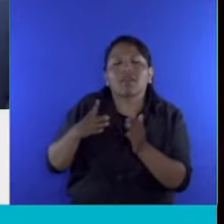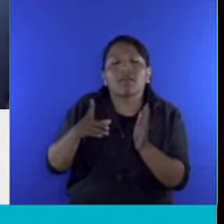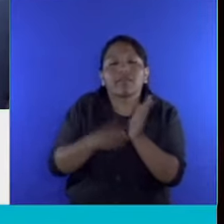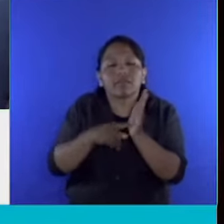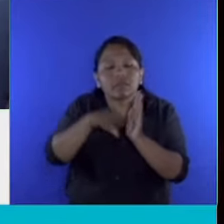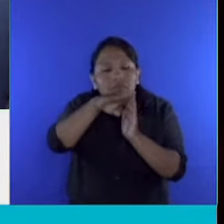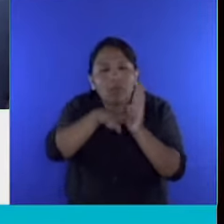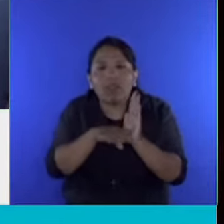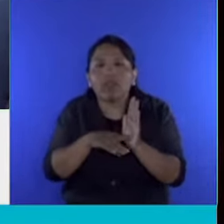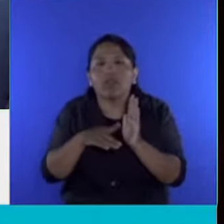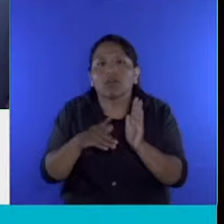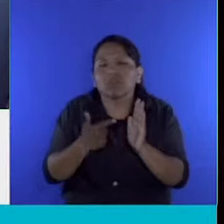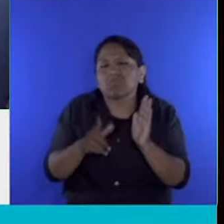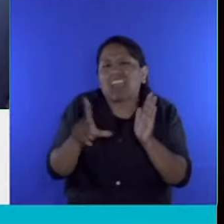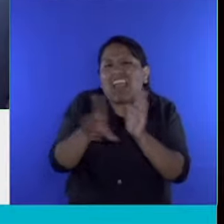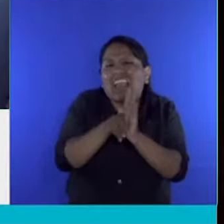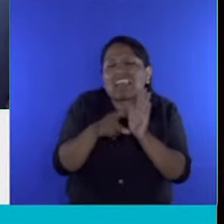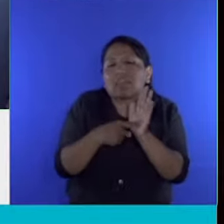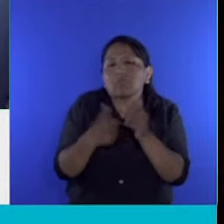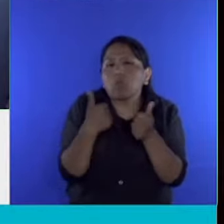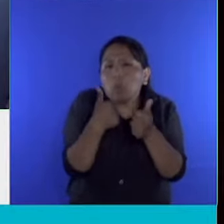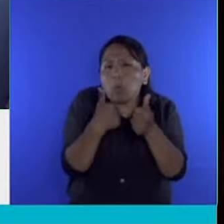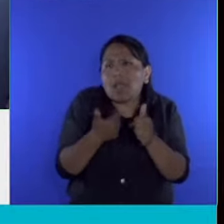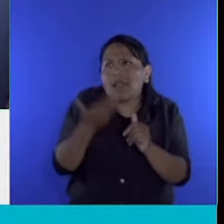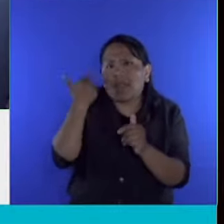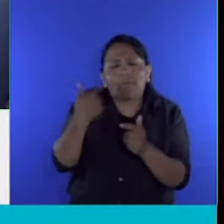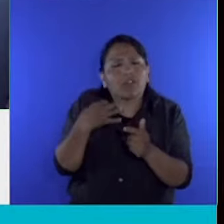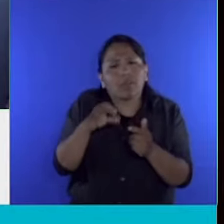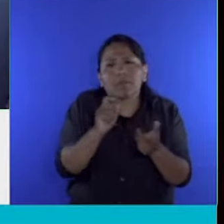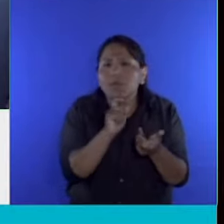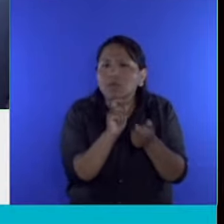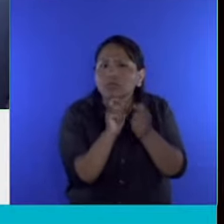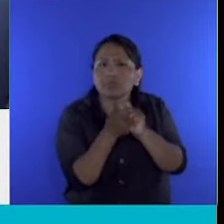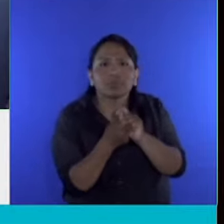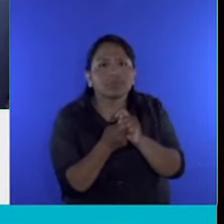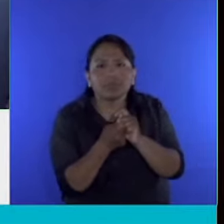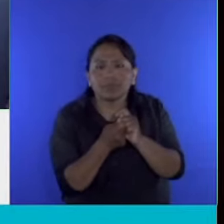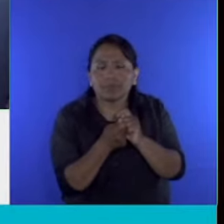regulatorios teníamos una ley que fue buena pero había que modificarla